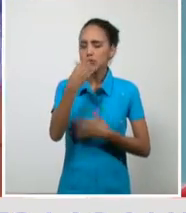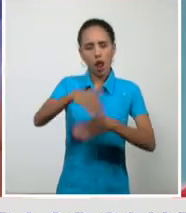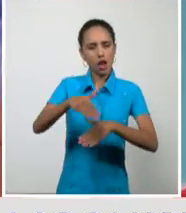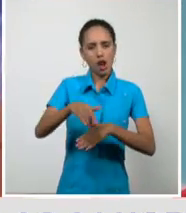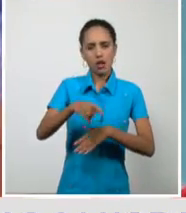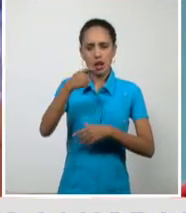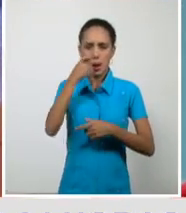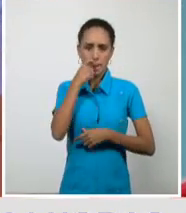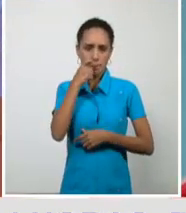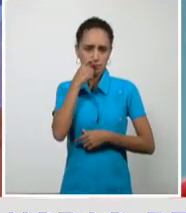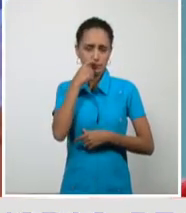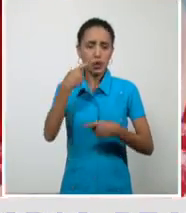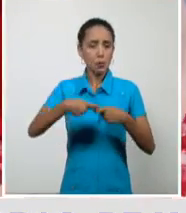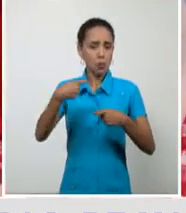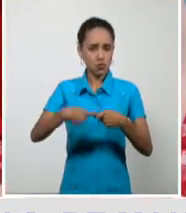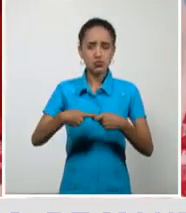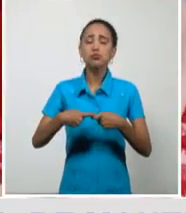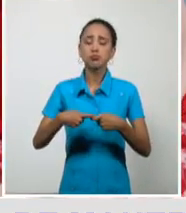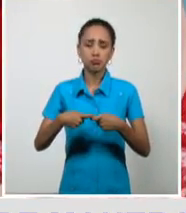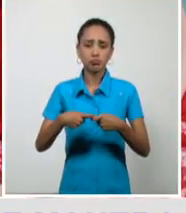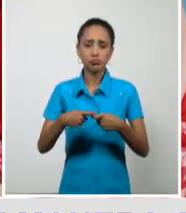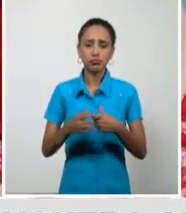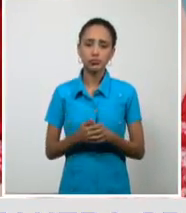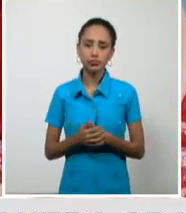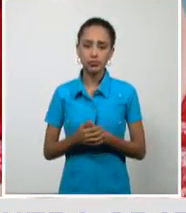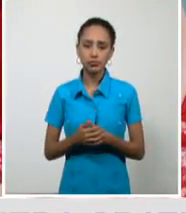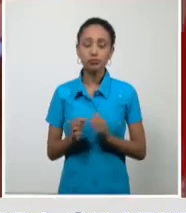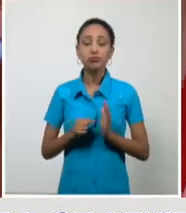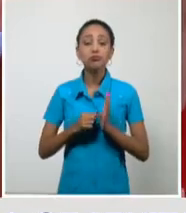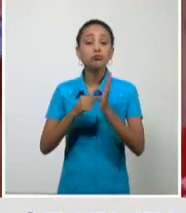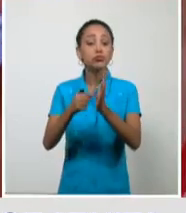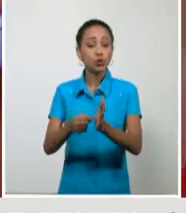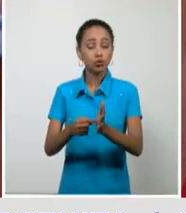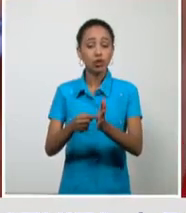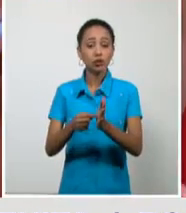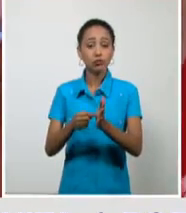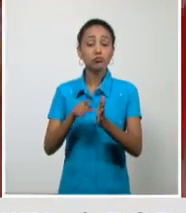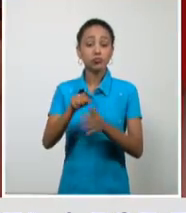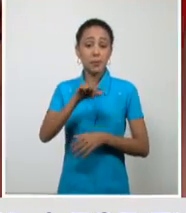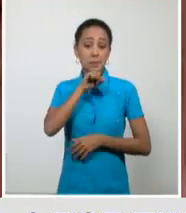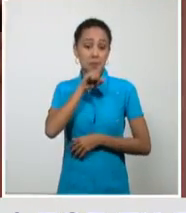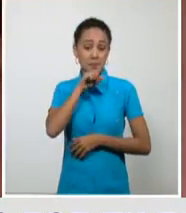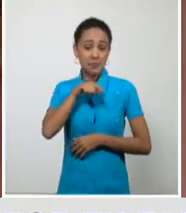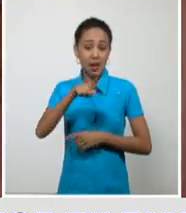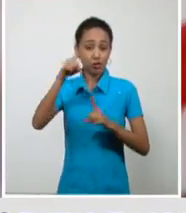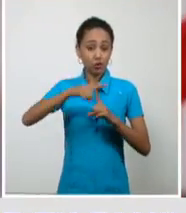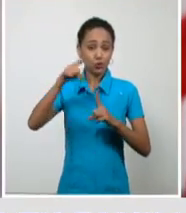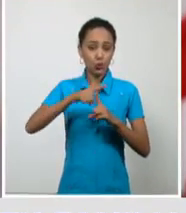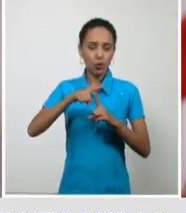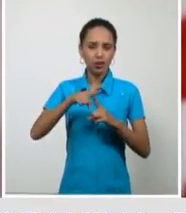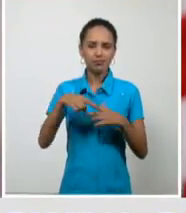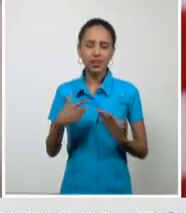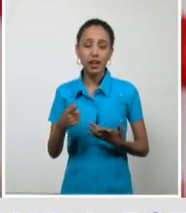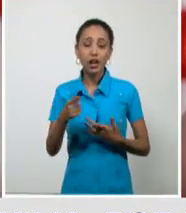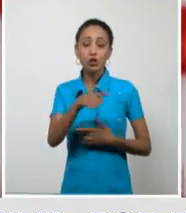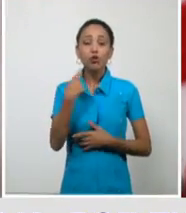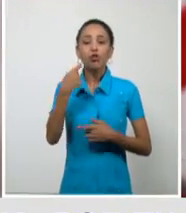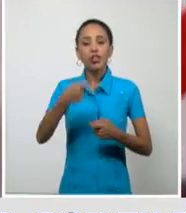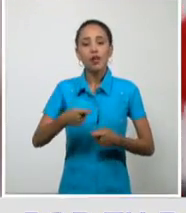que nos hagan falta para el hogar. El consejo oportuno de esta madre tunera invita a cuidarnos para